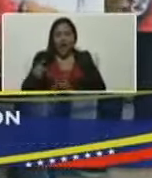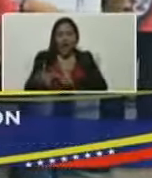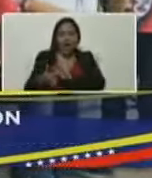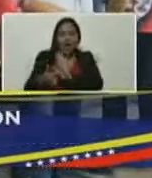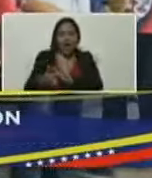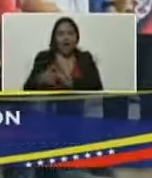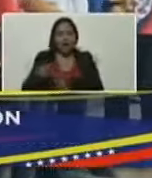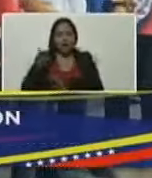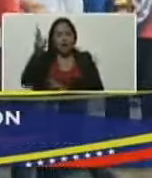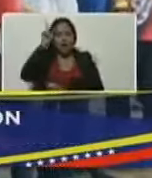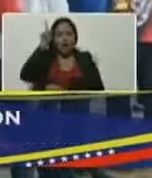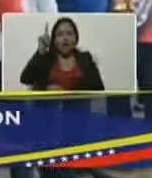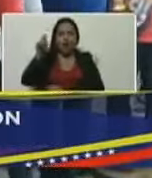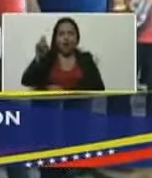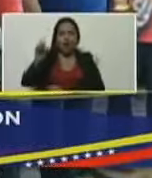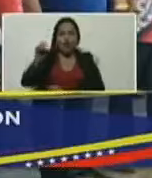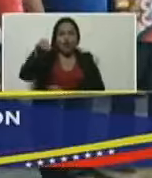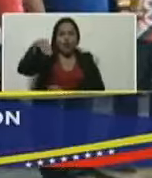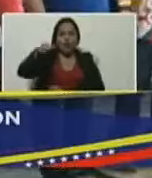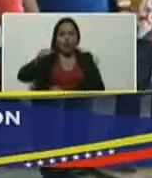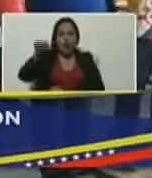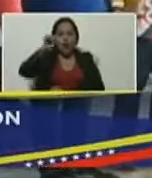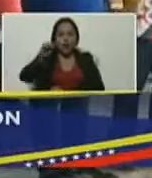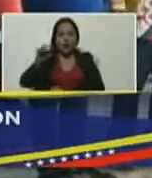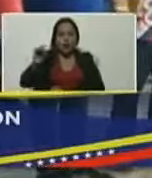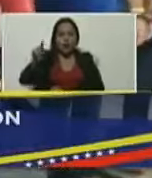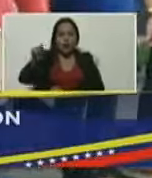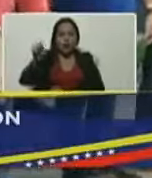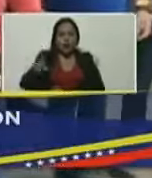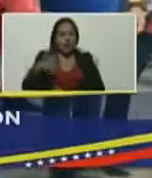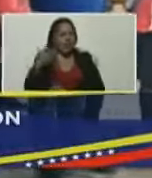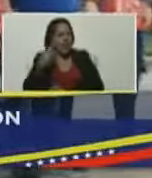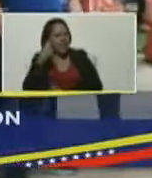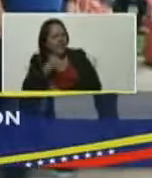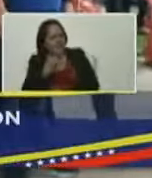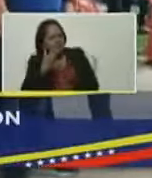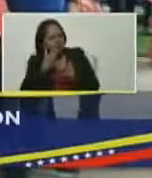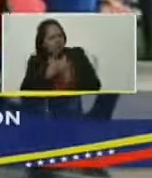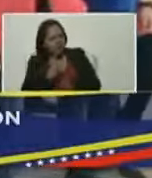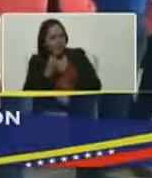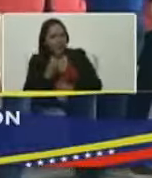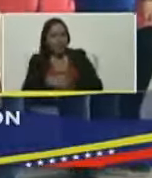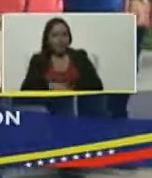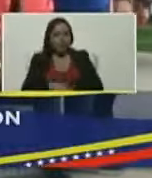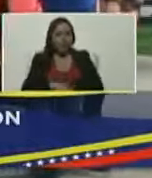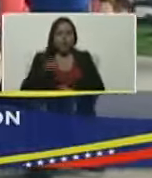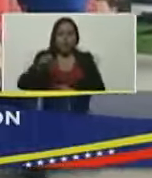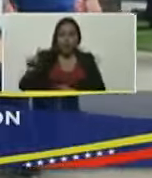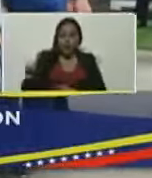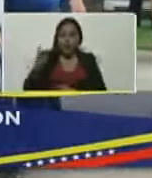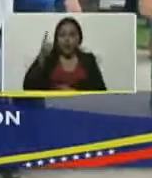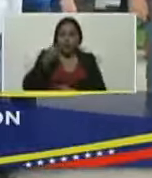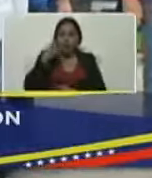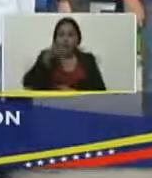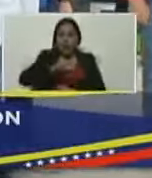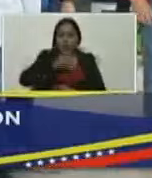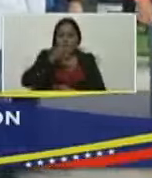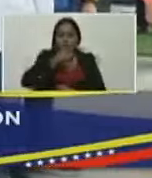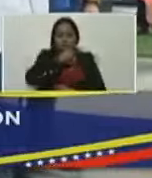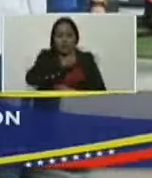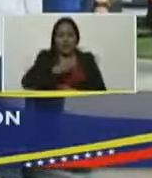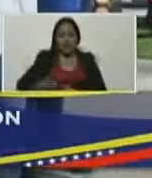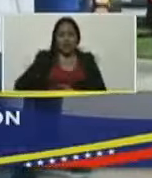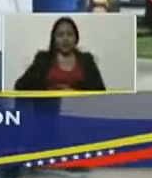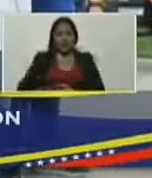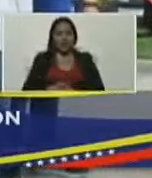Ode. Ajá, ¿qué tiene que decirnos? Bueno, primeramente, muy buenas tardes, señor